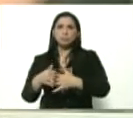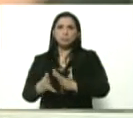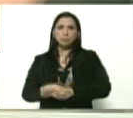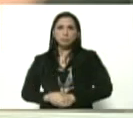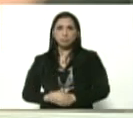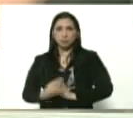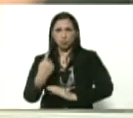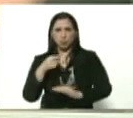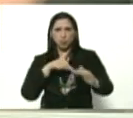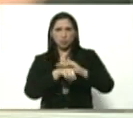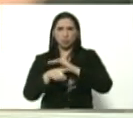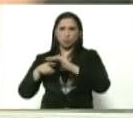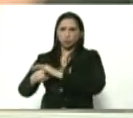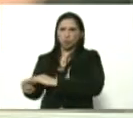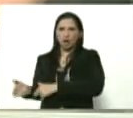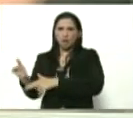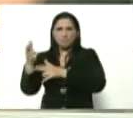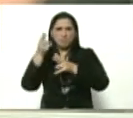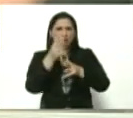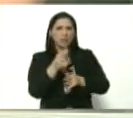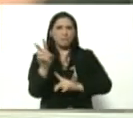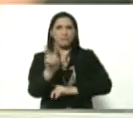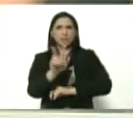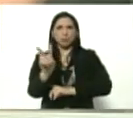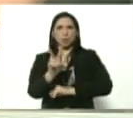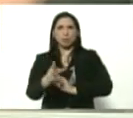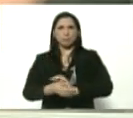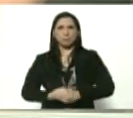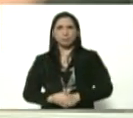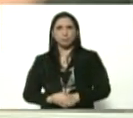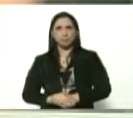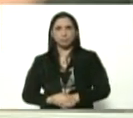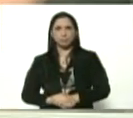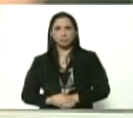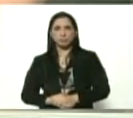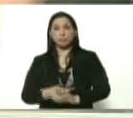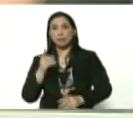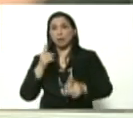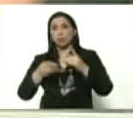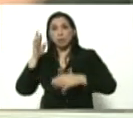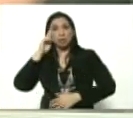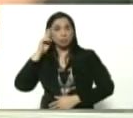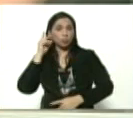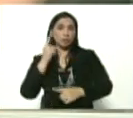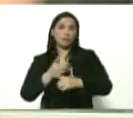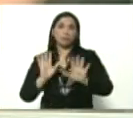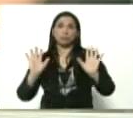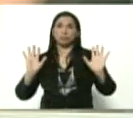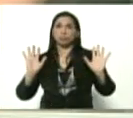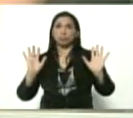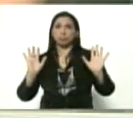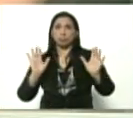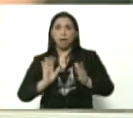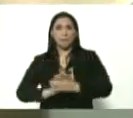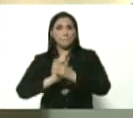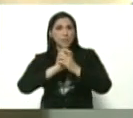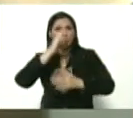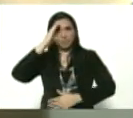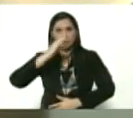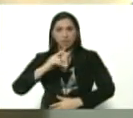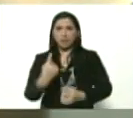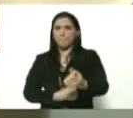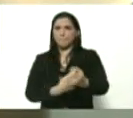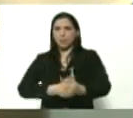una incursión armada a Venezuela. Por alguna razón debe ser, compañeros militares,